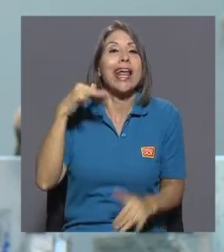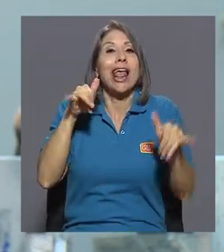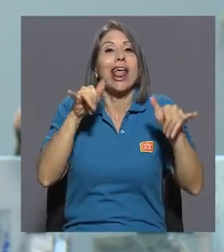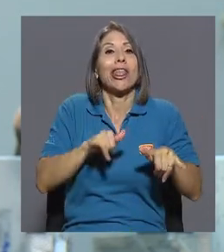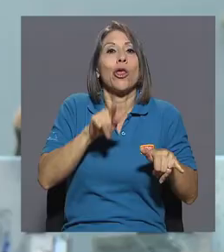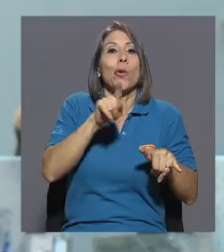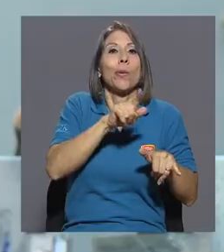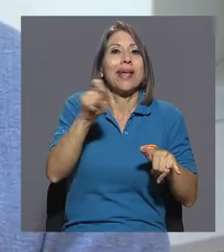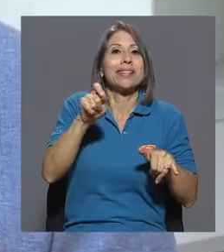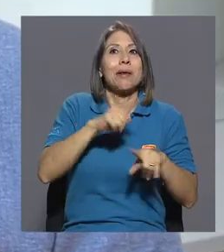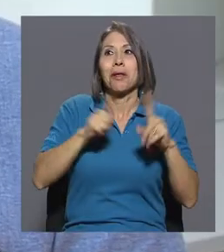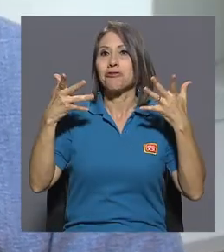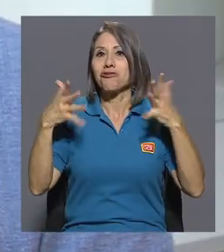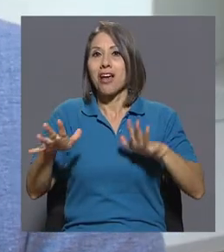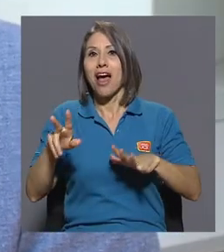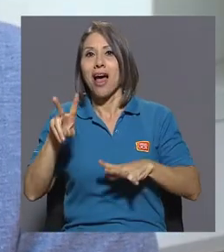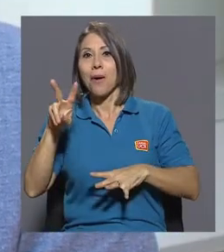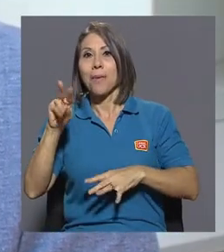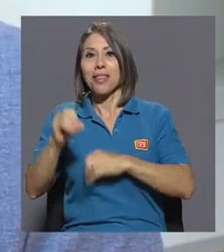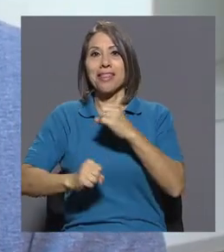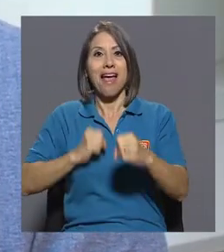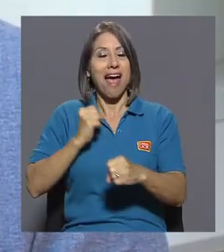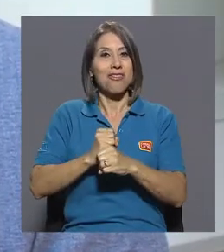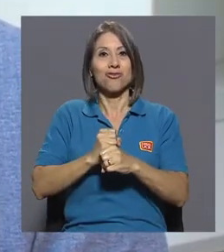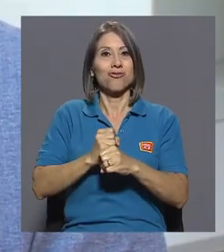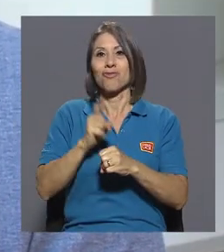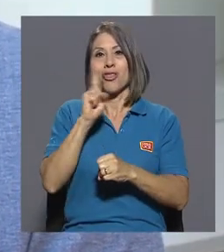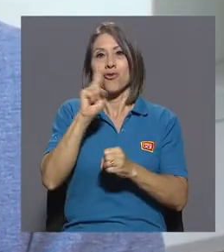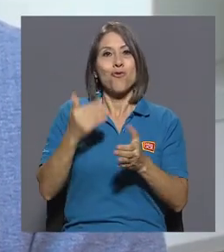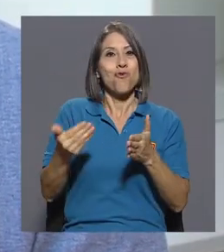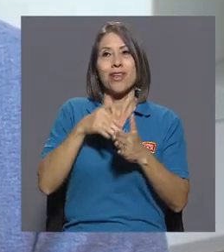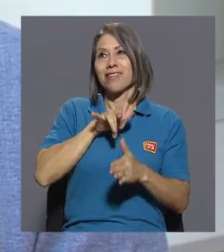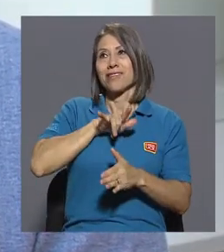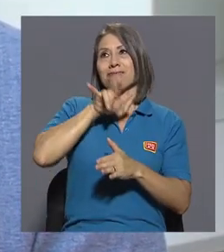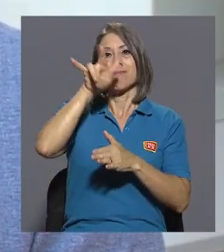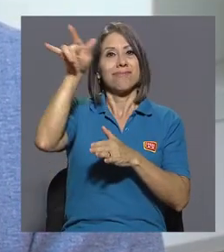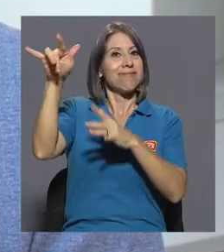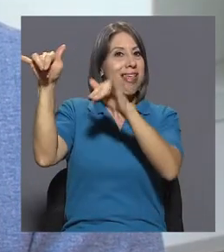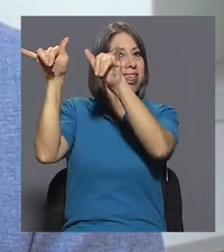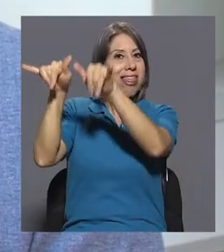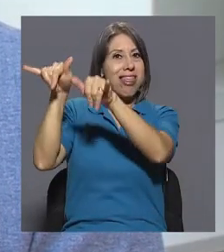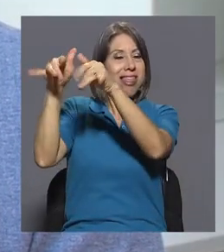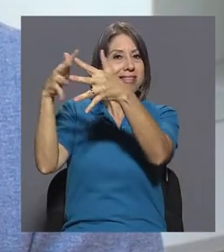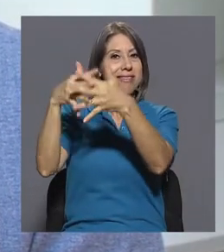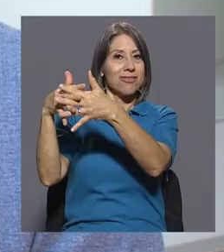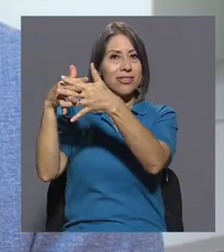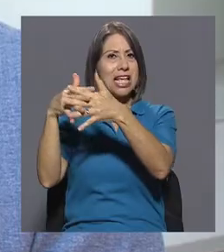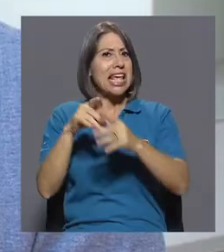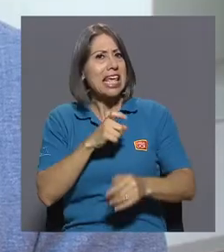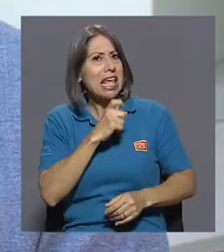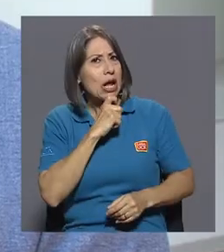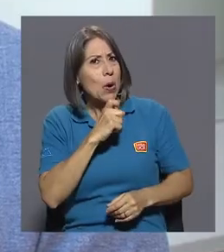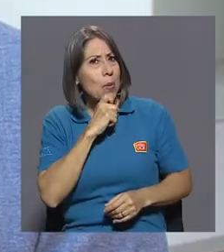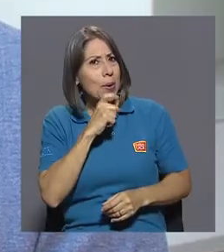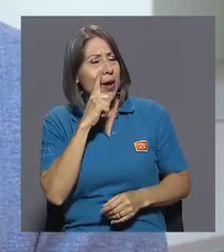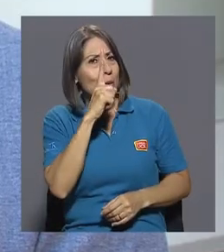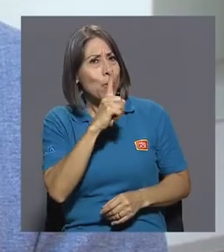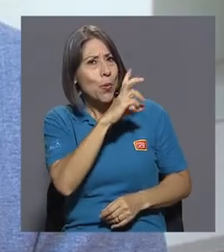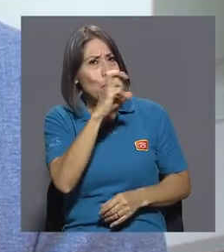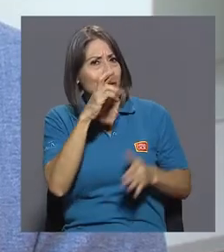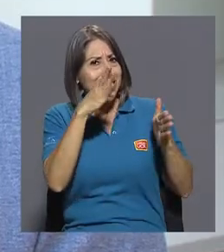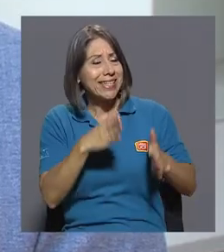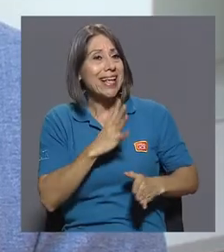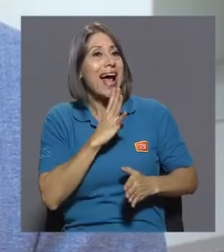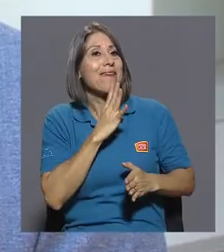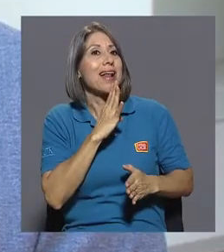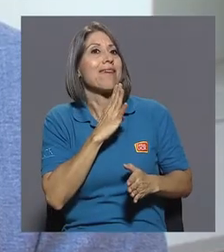años. De ahí no me regresé. Qué complejo para un costarricense que hablaba mucho mejor inglés que español venir